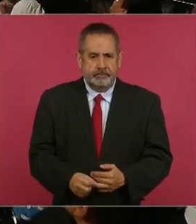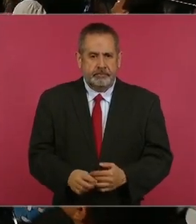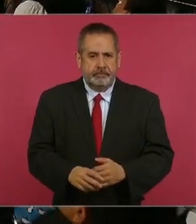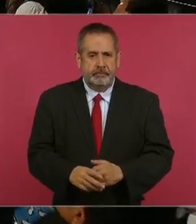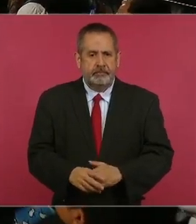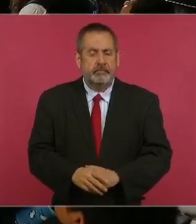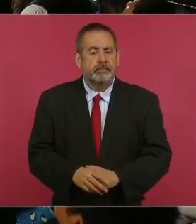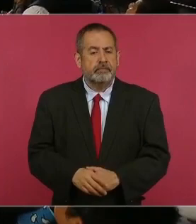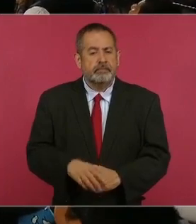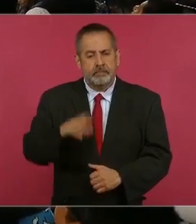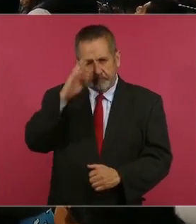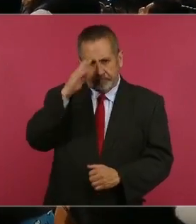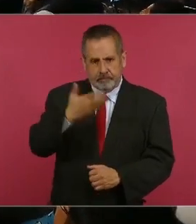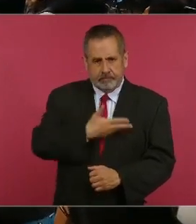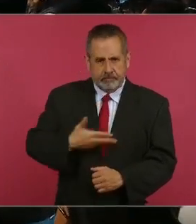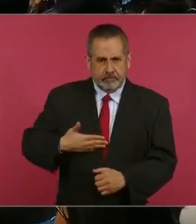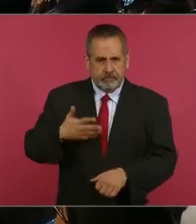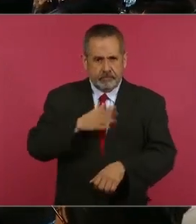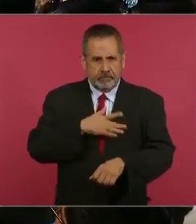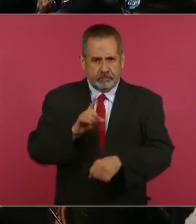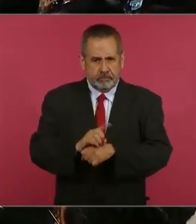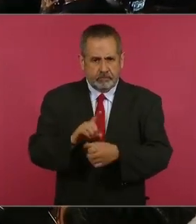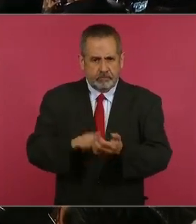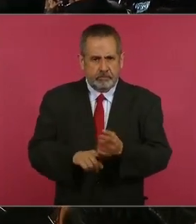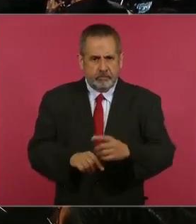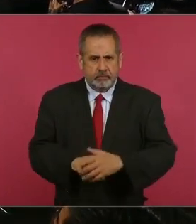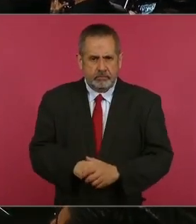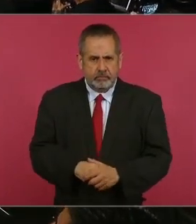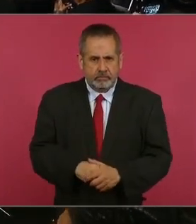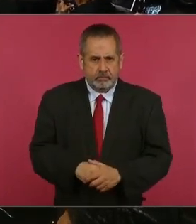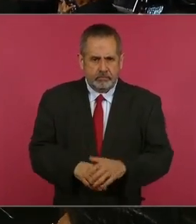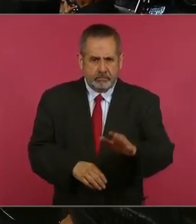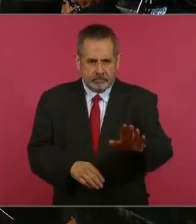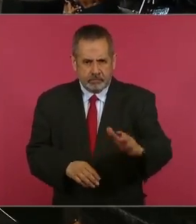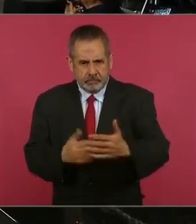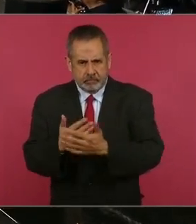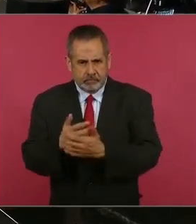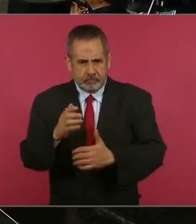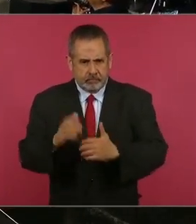Señor presidente, buenos días. Es Esteban, ¿no? Sí, espera que termine. Sí,